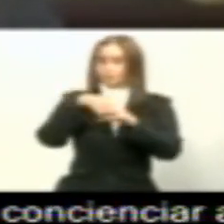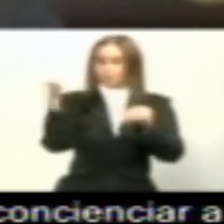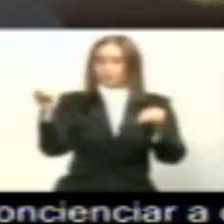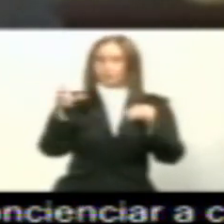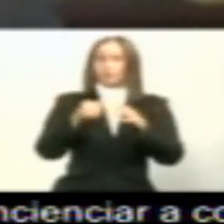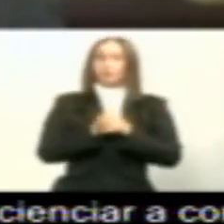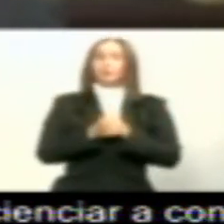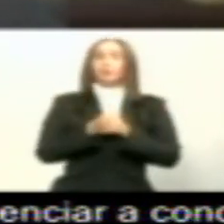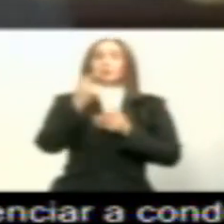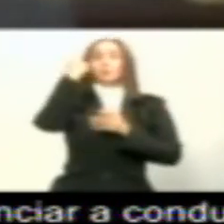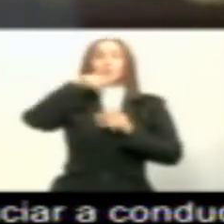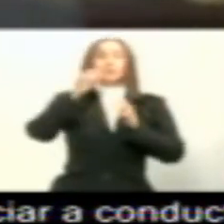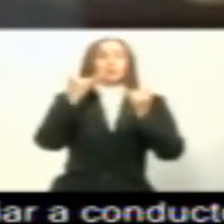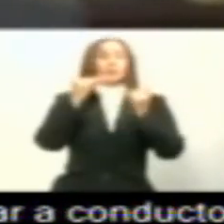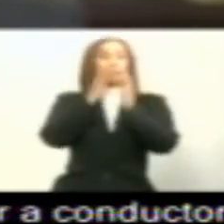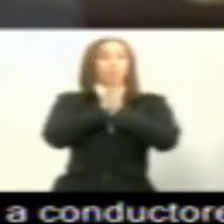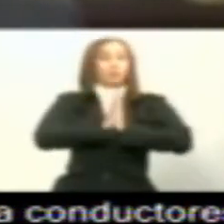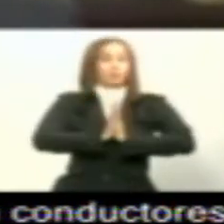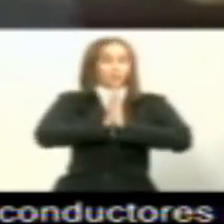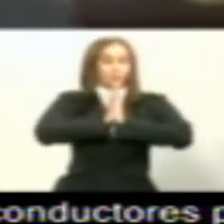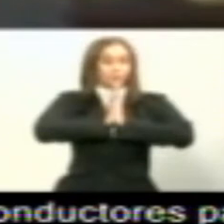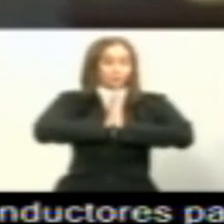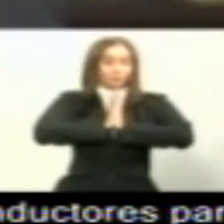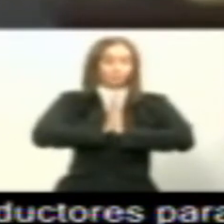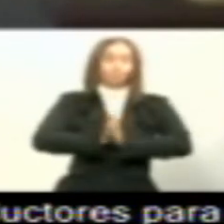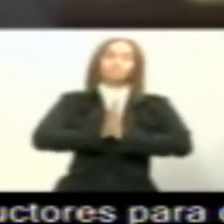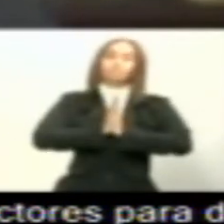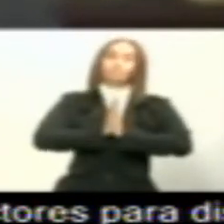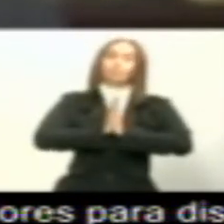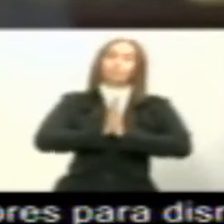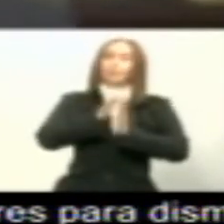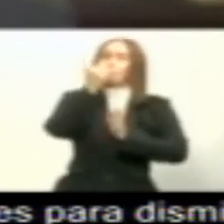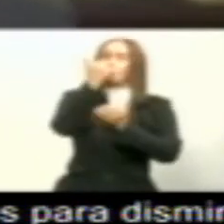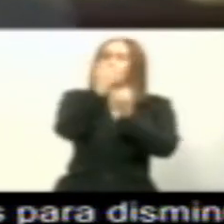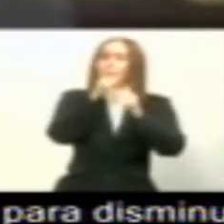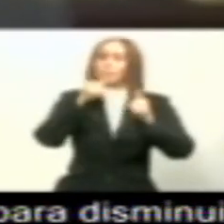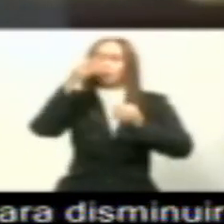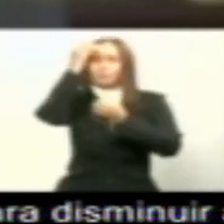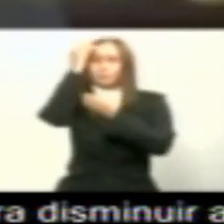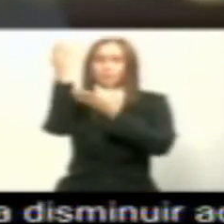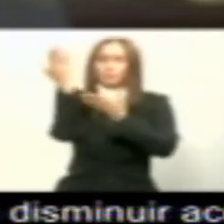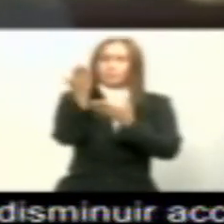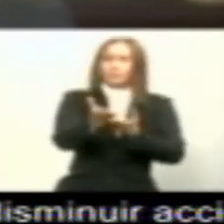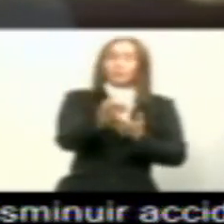Por lo que le pedimos que cualquier información,